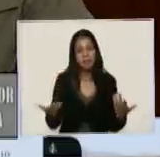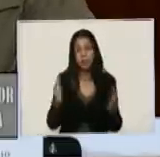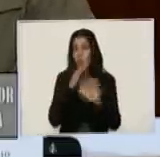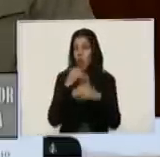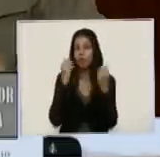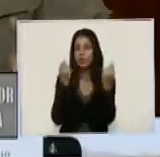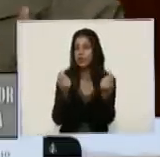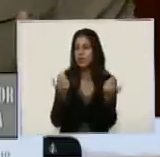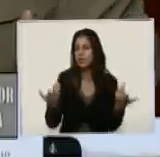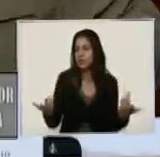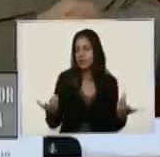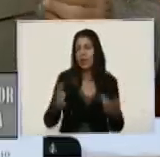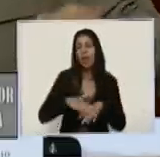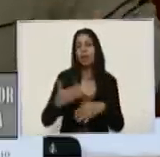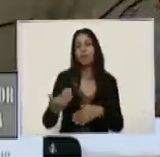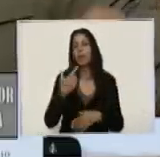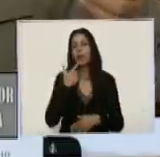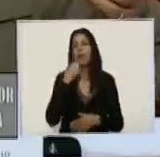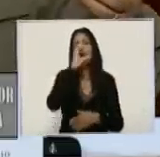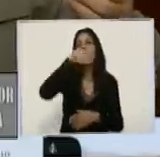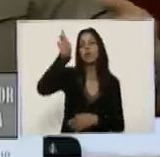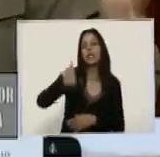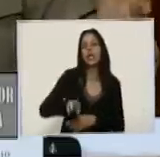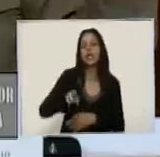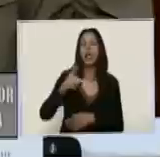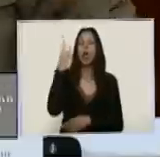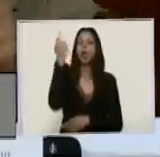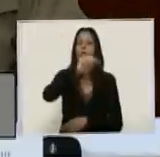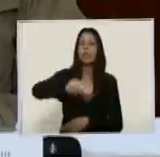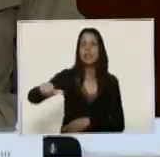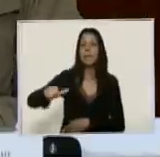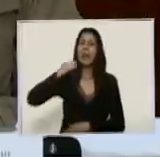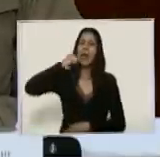Porque ellos, Costa Rica tiene una semana en huelga.